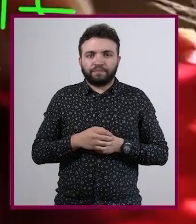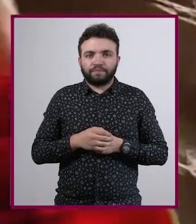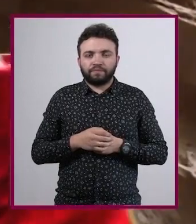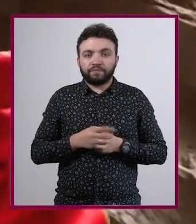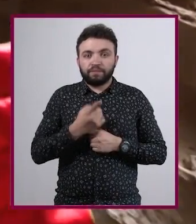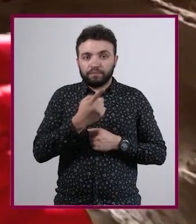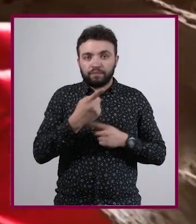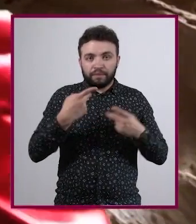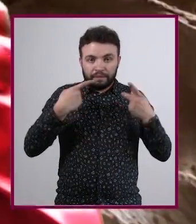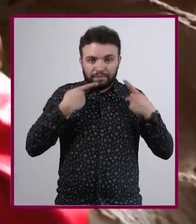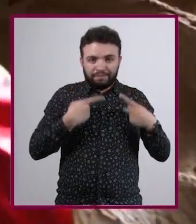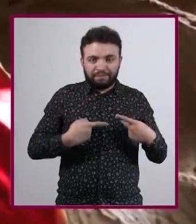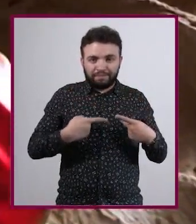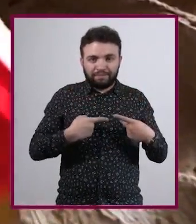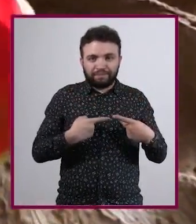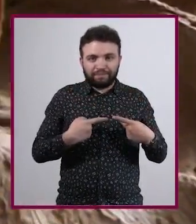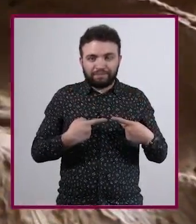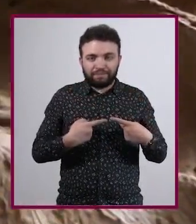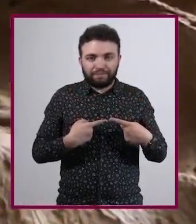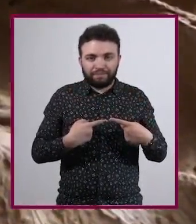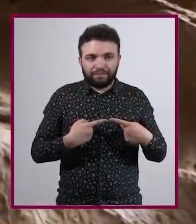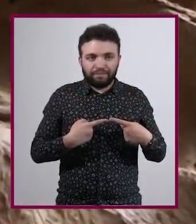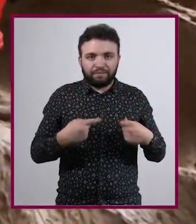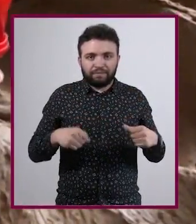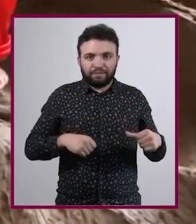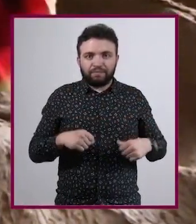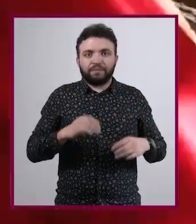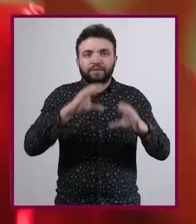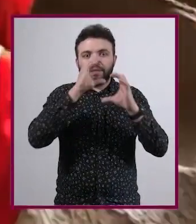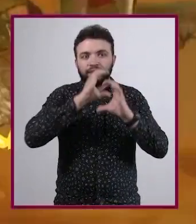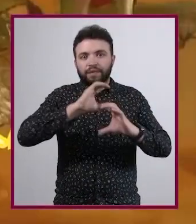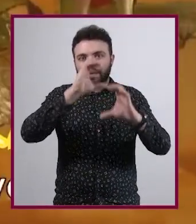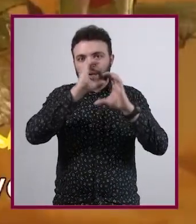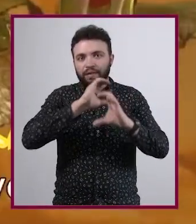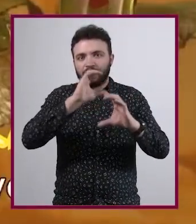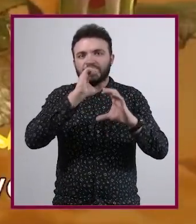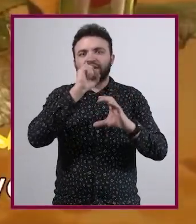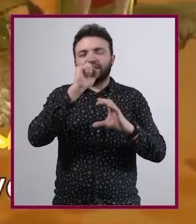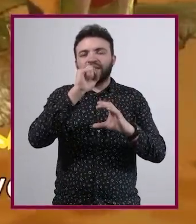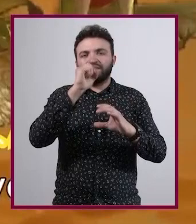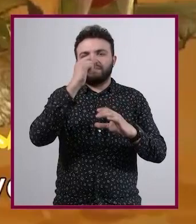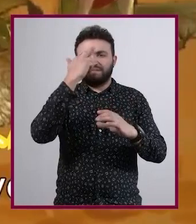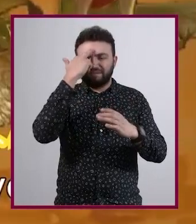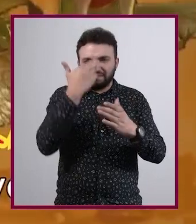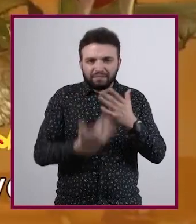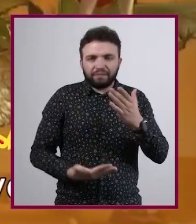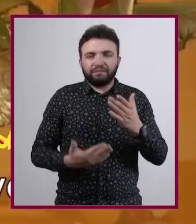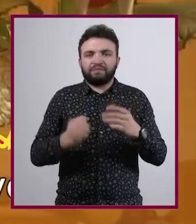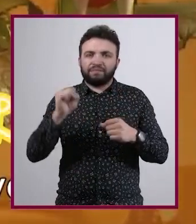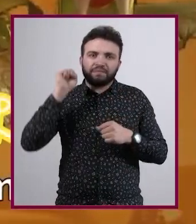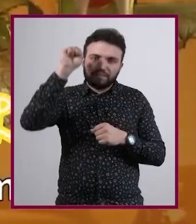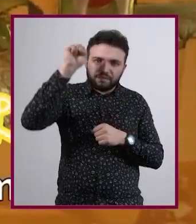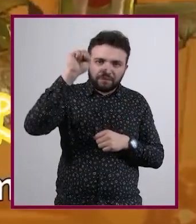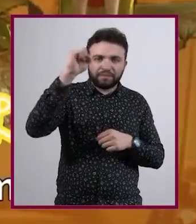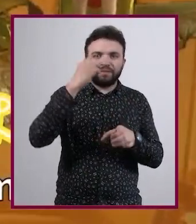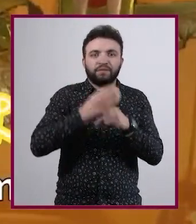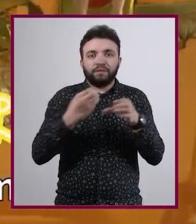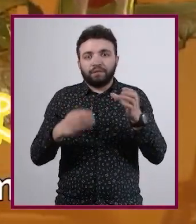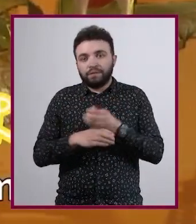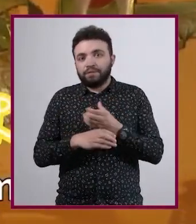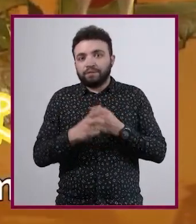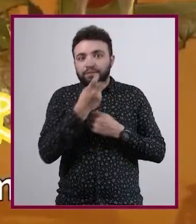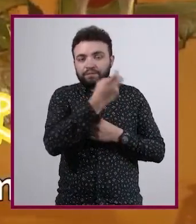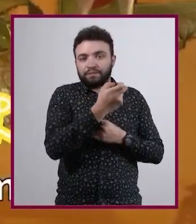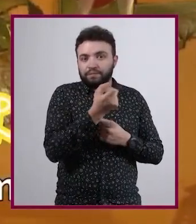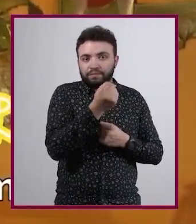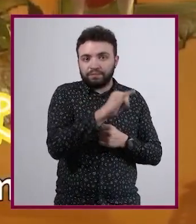Los personajes de mis proyectos cantan canciones de desobediencia, de placer, de resistencia,